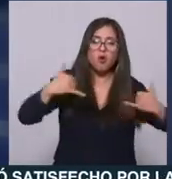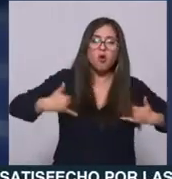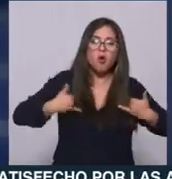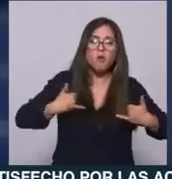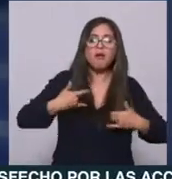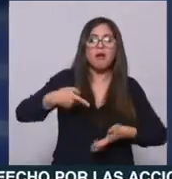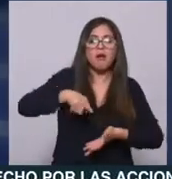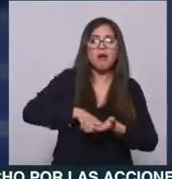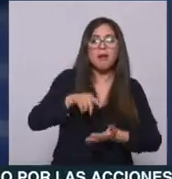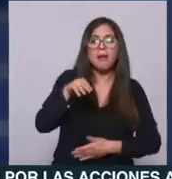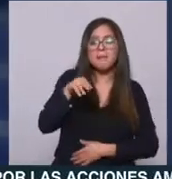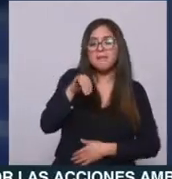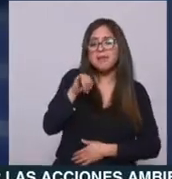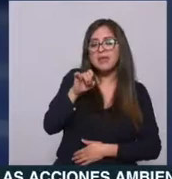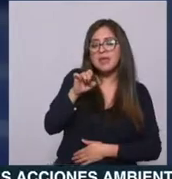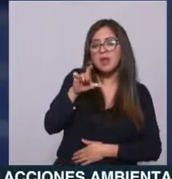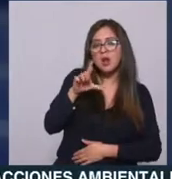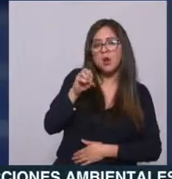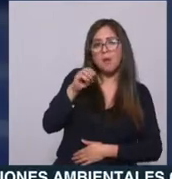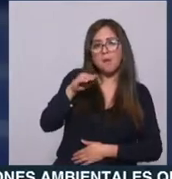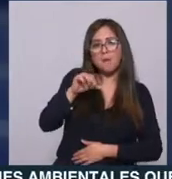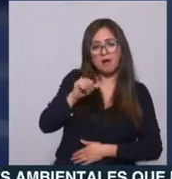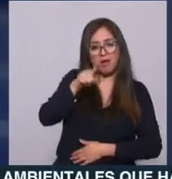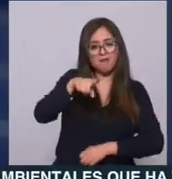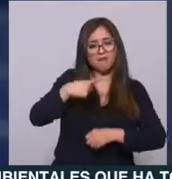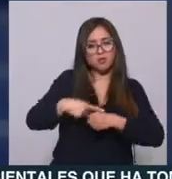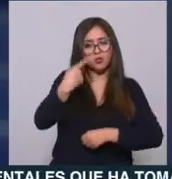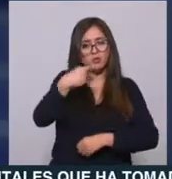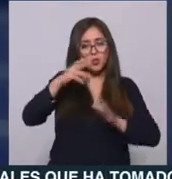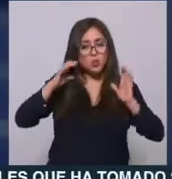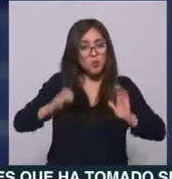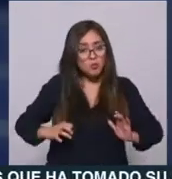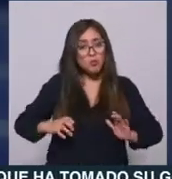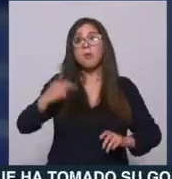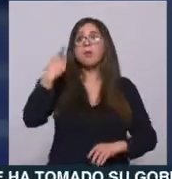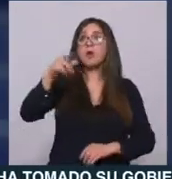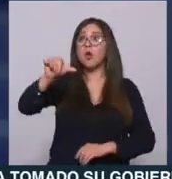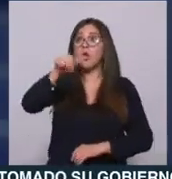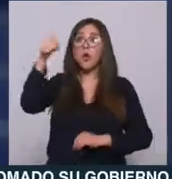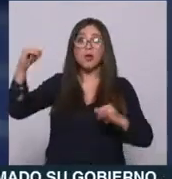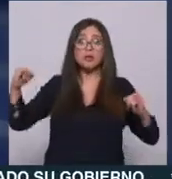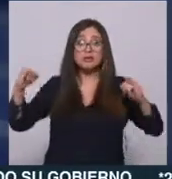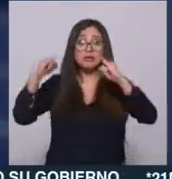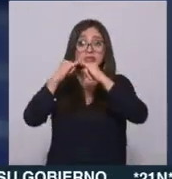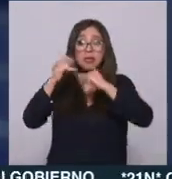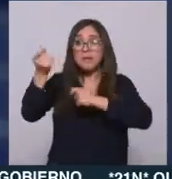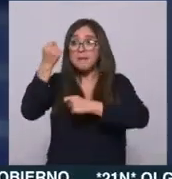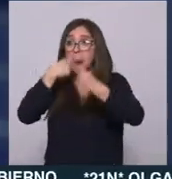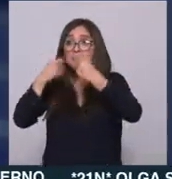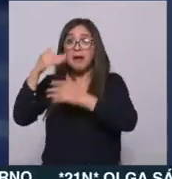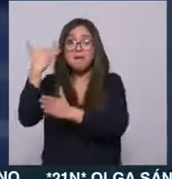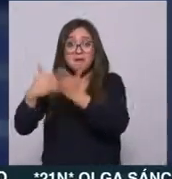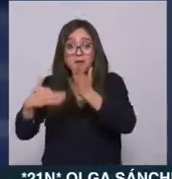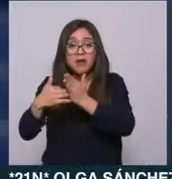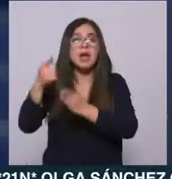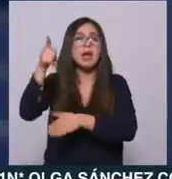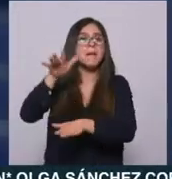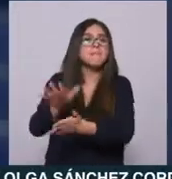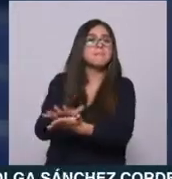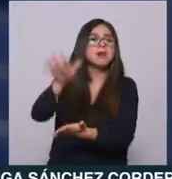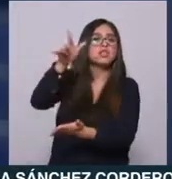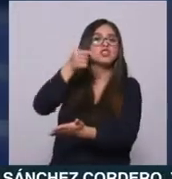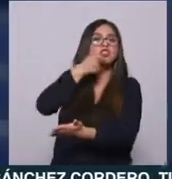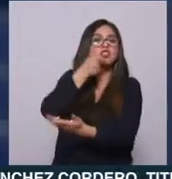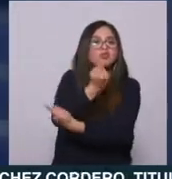otro tipo de enfermedades, y obviamente pues el desabasto no ha ocurrido como tal. Esto fue más en los hospitales pediátricos y obviamente pues ahí